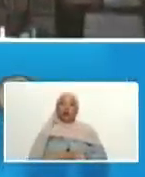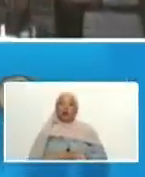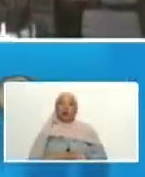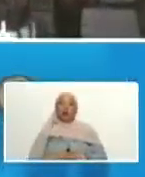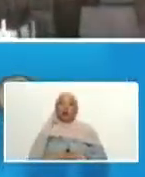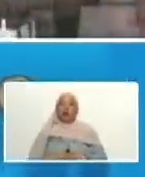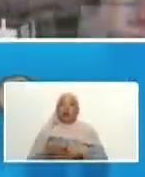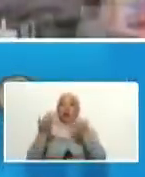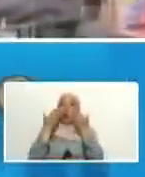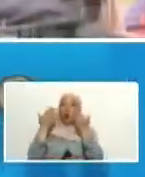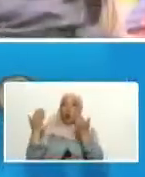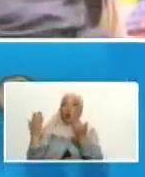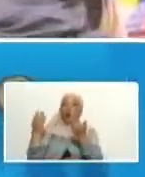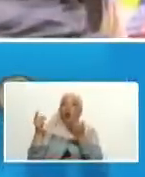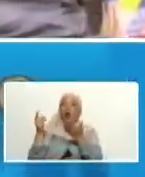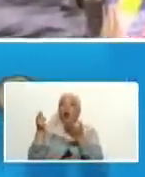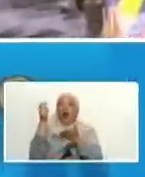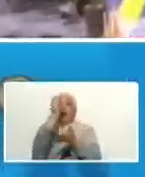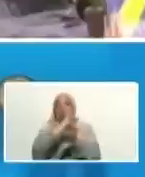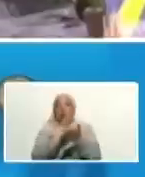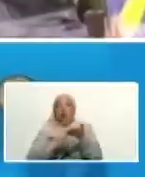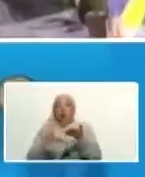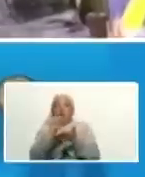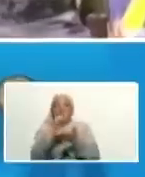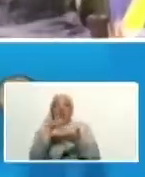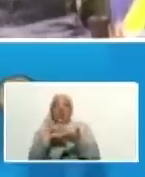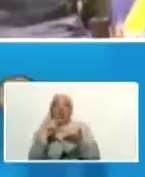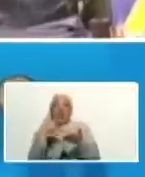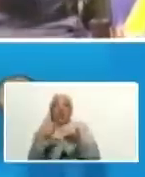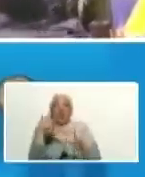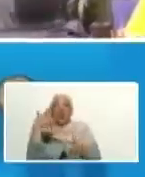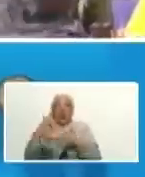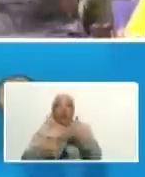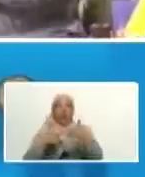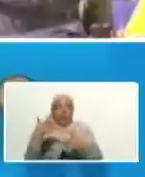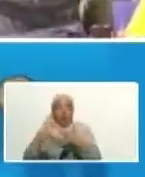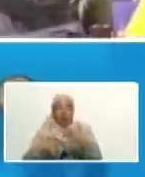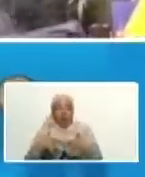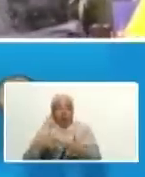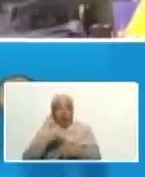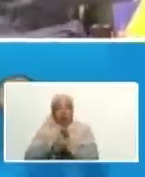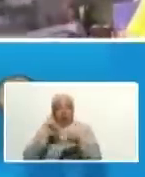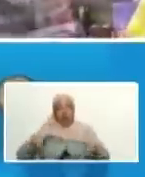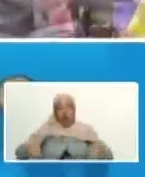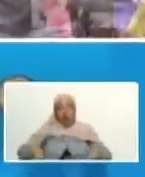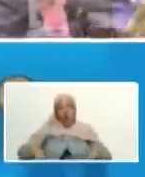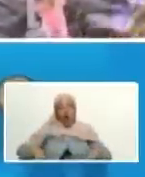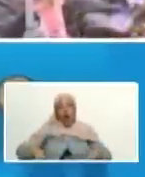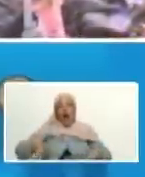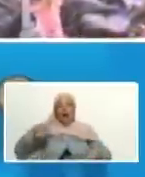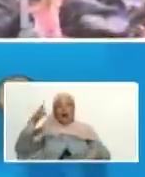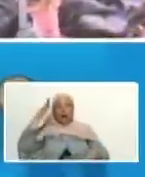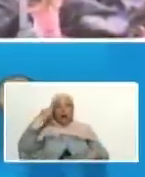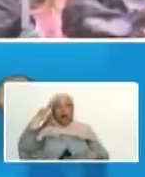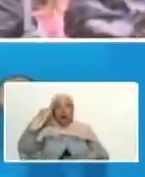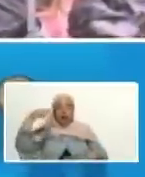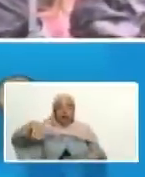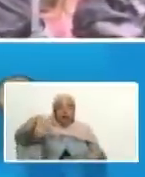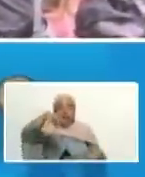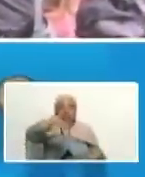frente, definir claramente las acciones y el despliegue de nuestra fuerza, teniendo siempre de nuestra parte